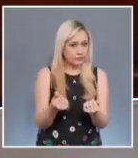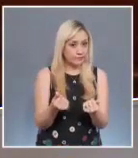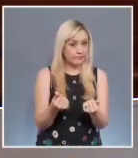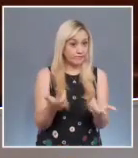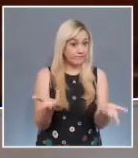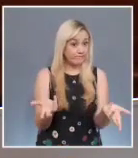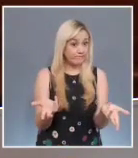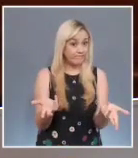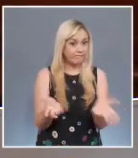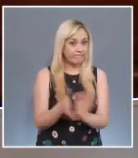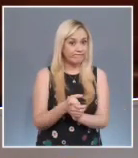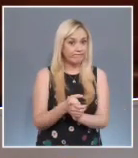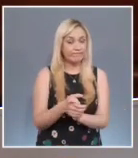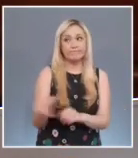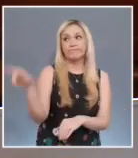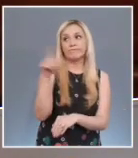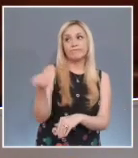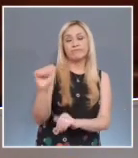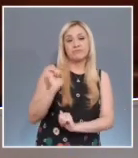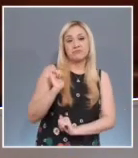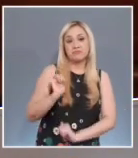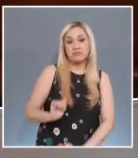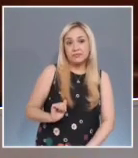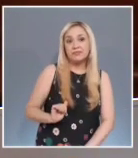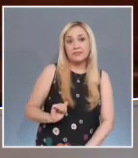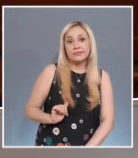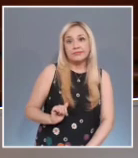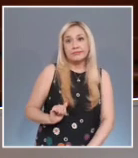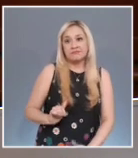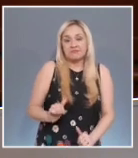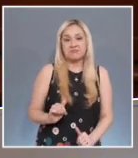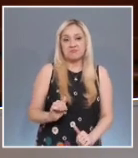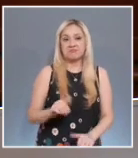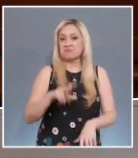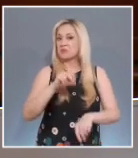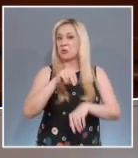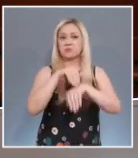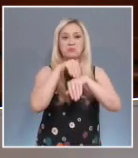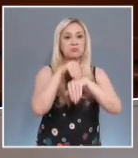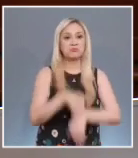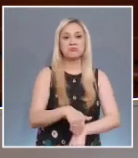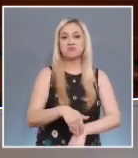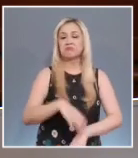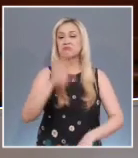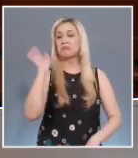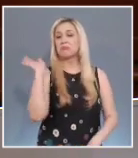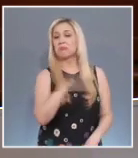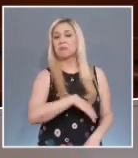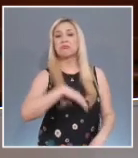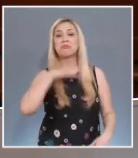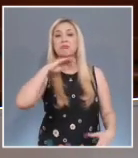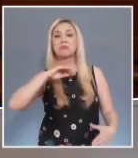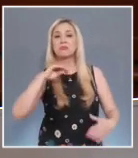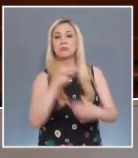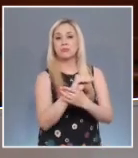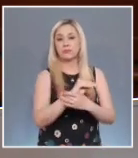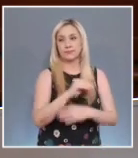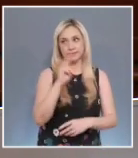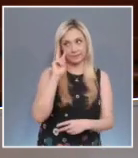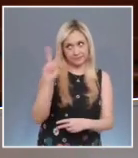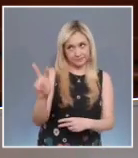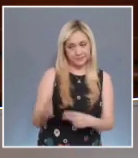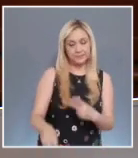omitieron acatar las conductas requeridas para favorecer el cumplimiento, además, en mi opinión, incurrieron en